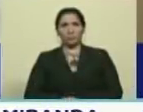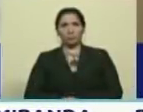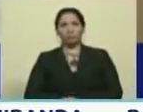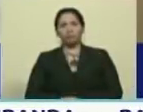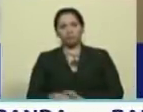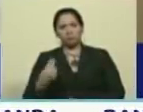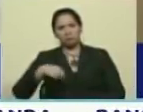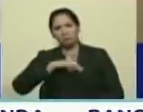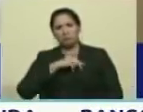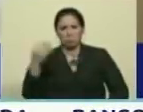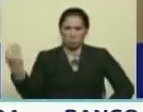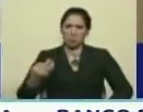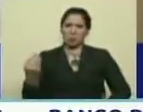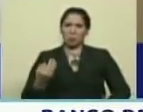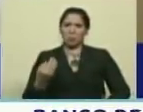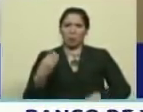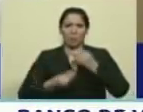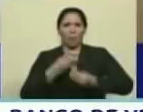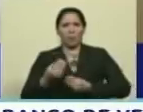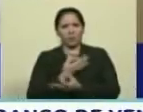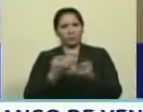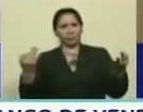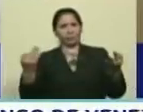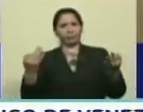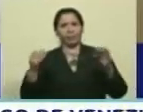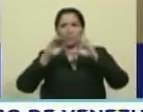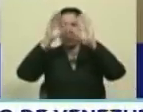hacer la maravilla de este mundo.